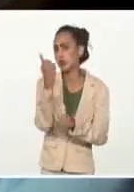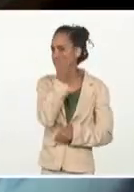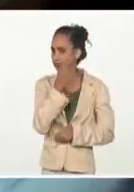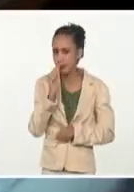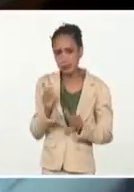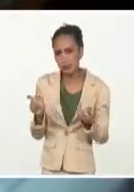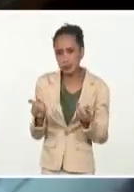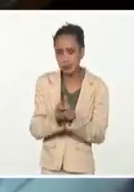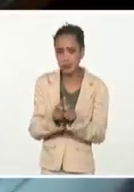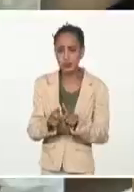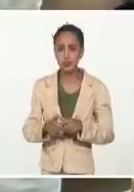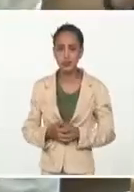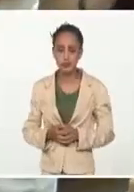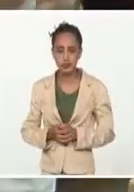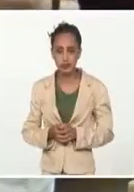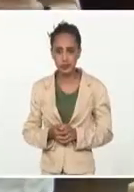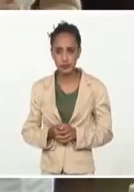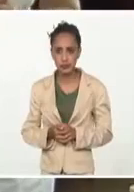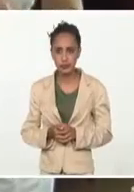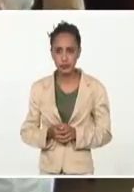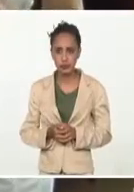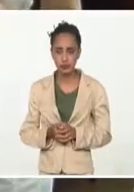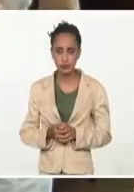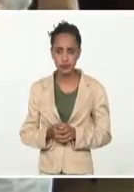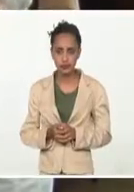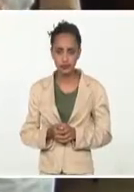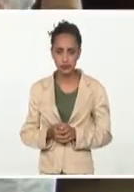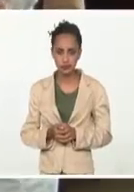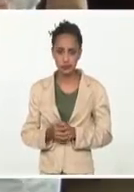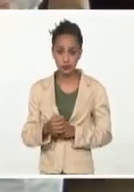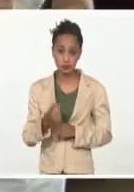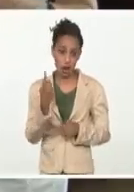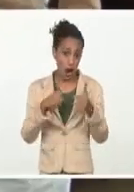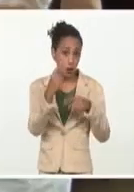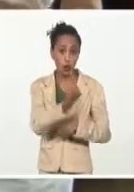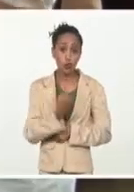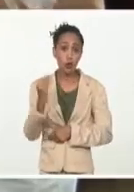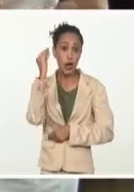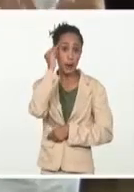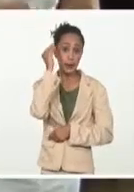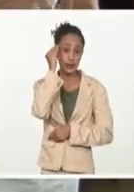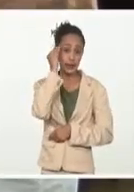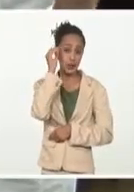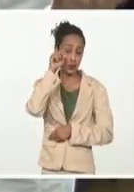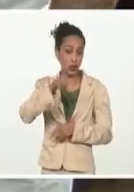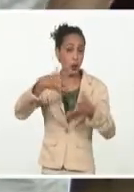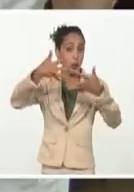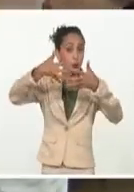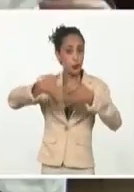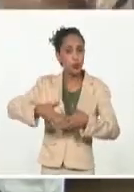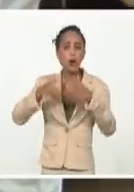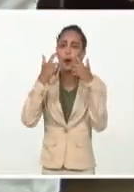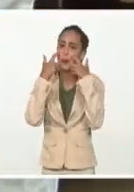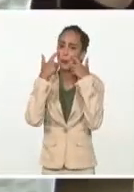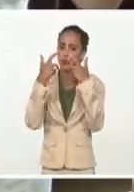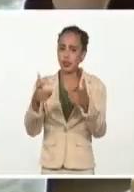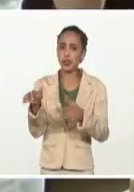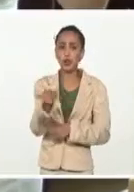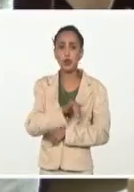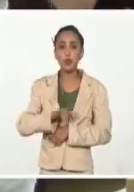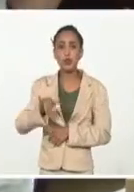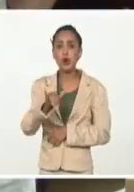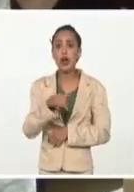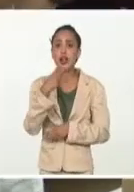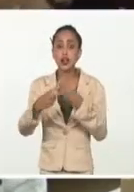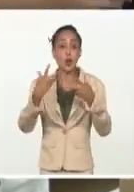escala los principios que que hemos aprendido es que la escala en la producción es importante igual que hay que hacer una escala